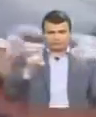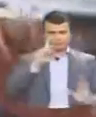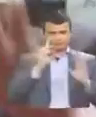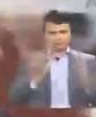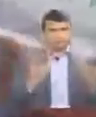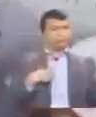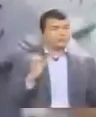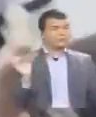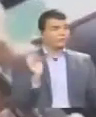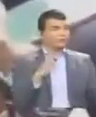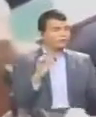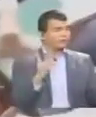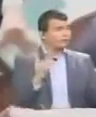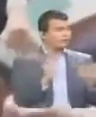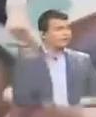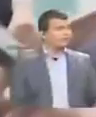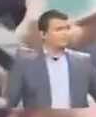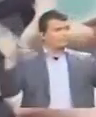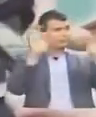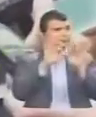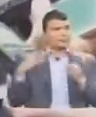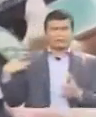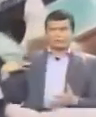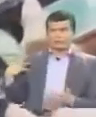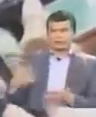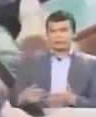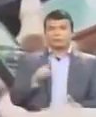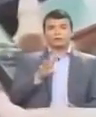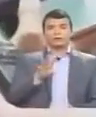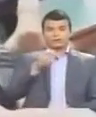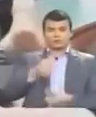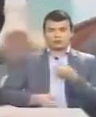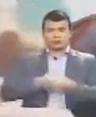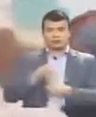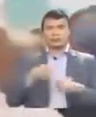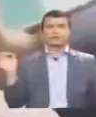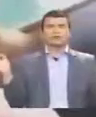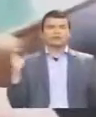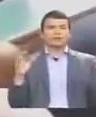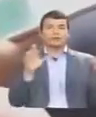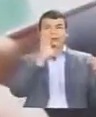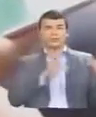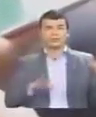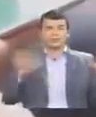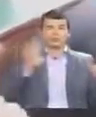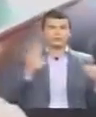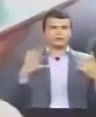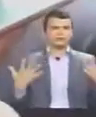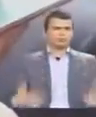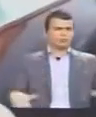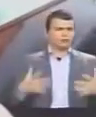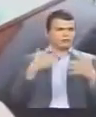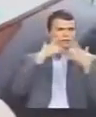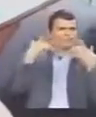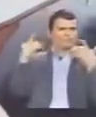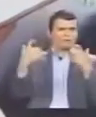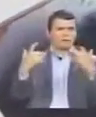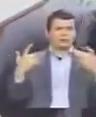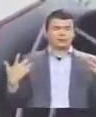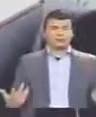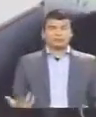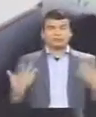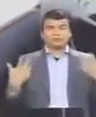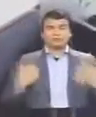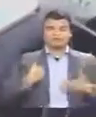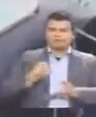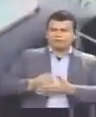Este foro es fundamental. Vemos que en los últimos 14 años este Foro Nacional Educativo se ha consolidado como uno de los eventos más importantes para